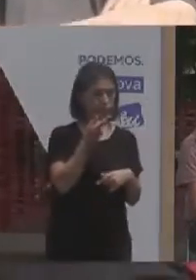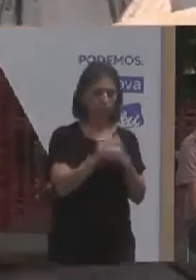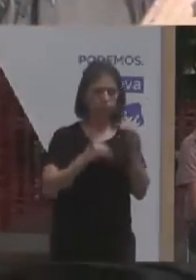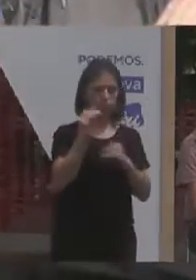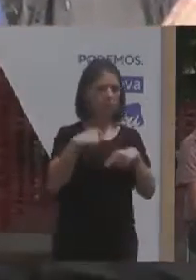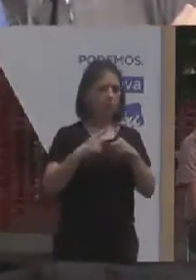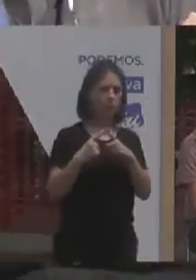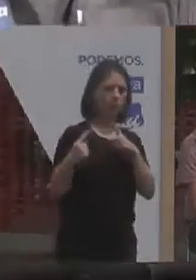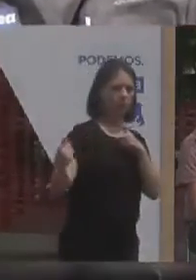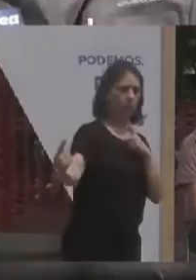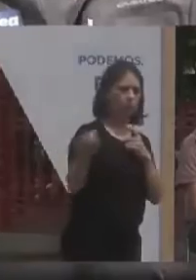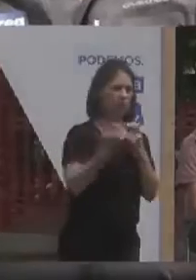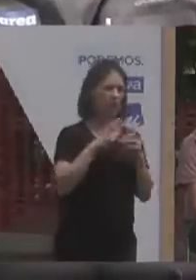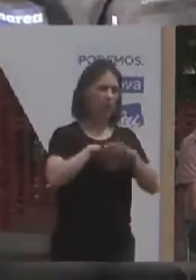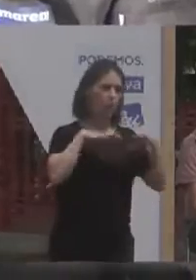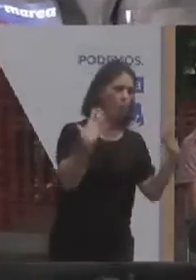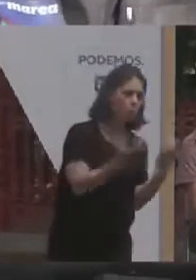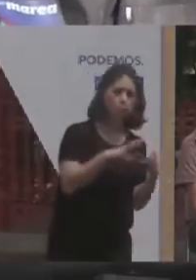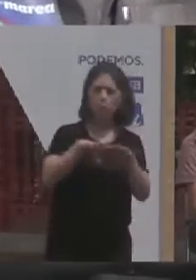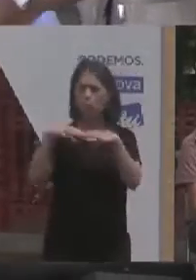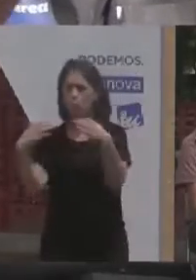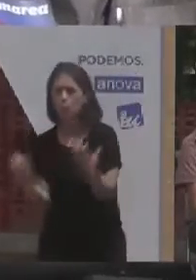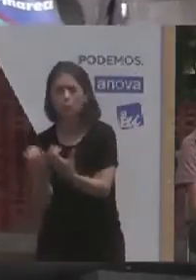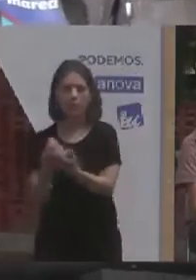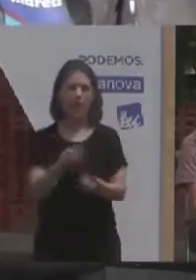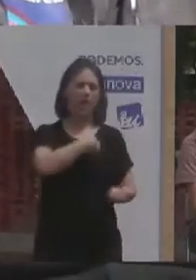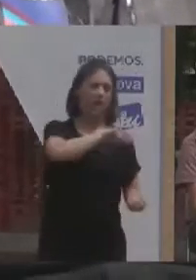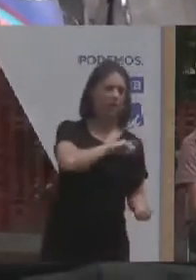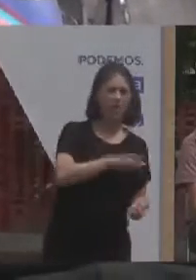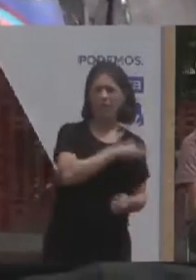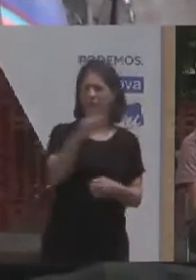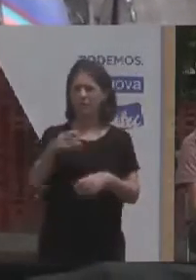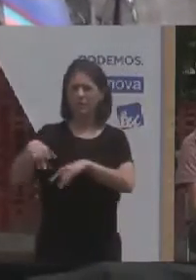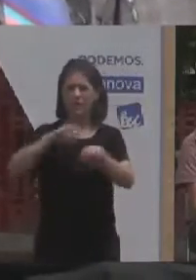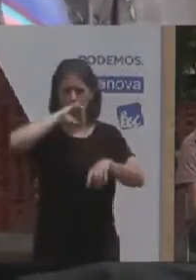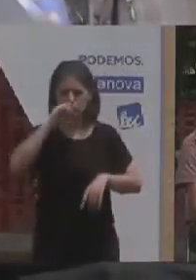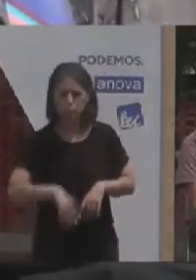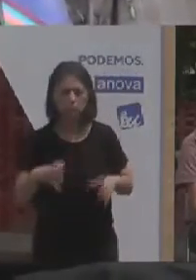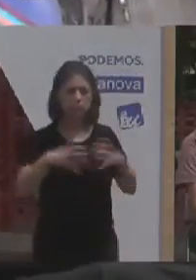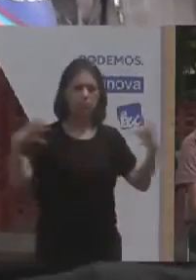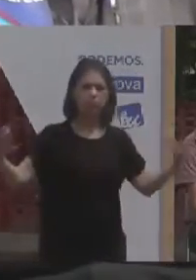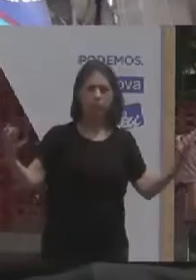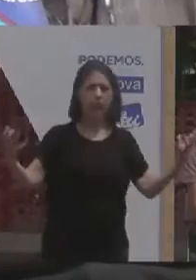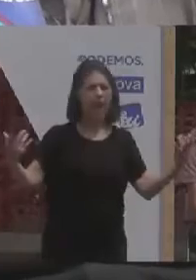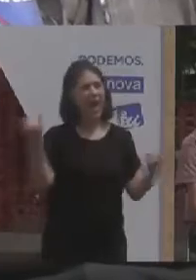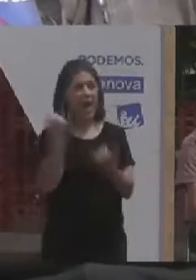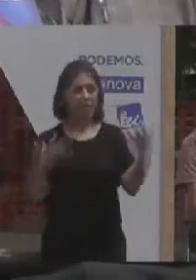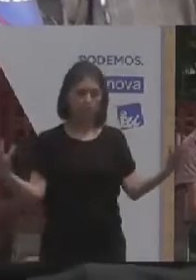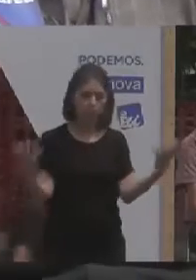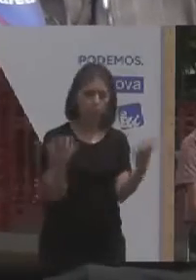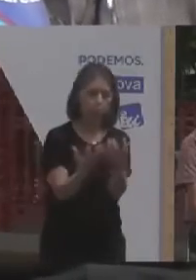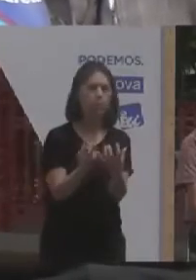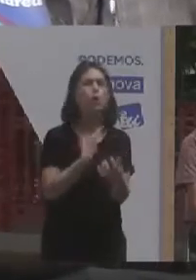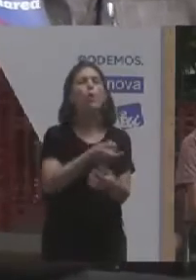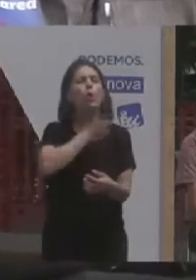da distancia entre os mundos, disque do españolismo e do nacionalismo, foi que todos chegamos a un acordo de